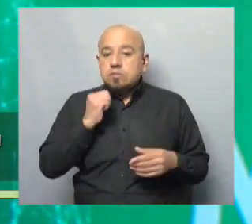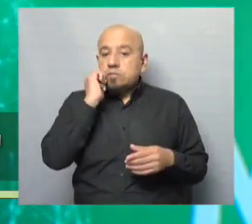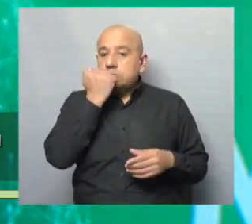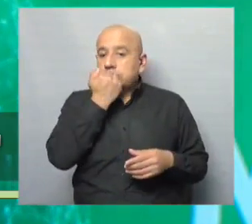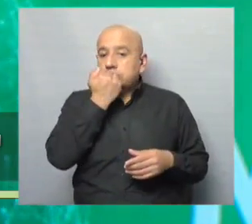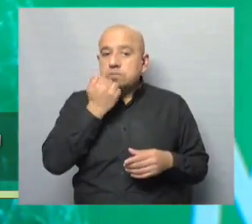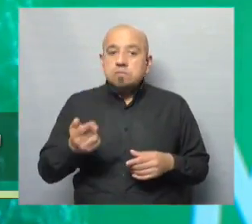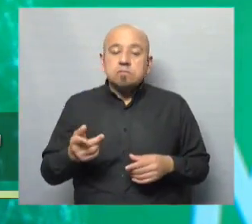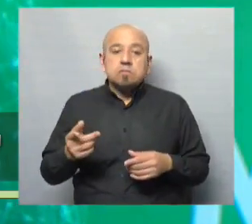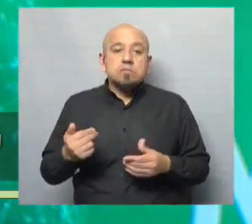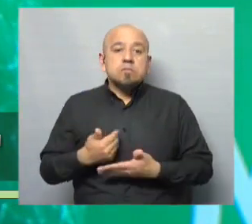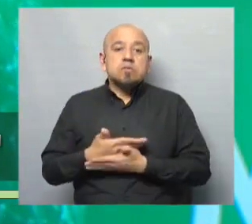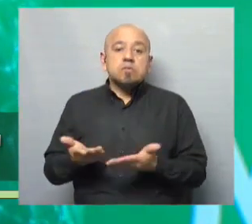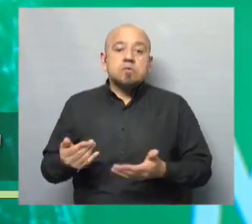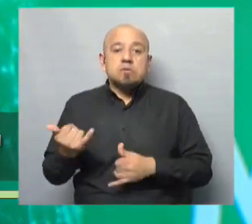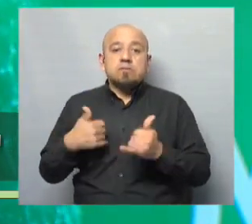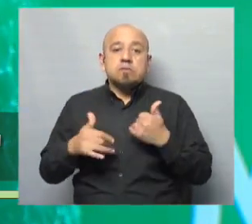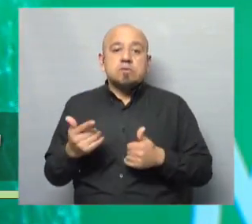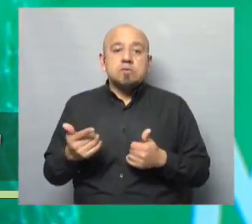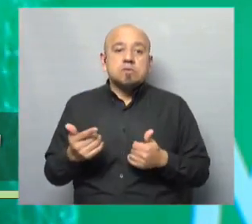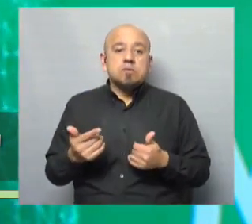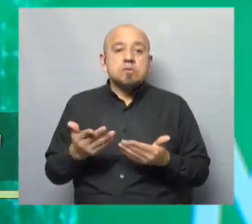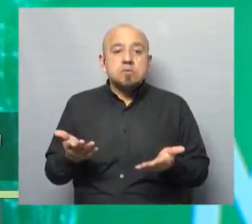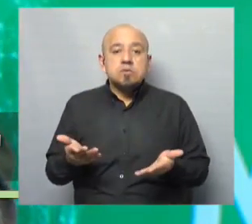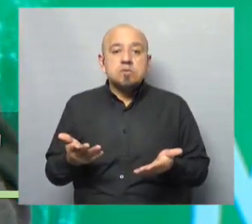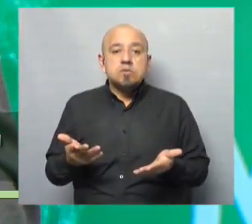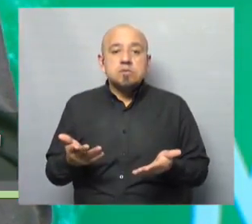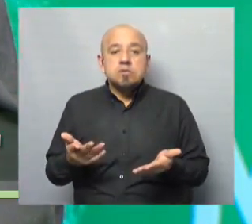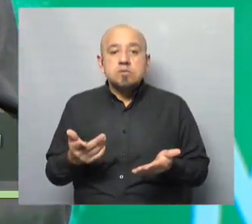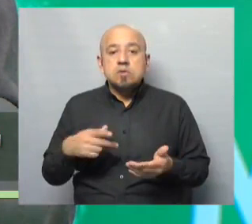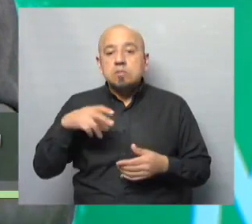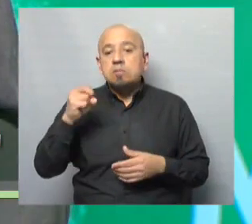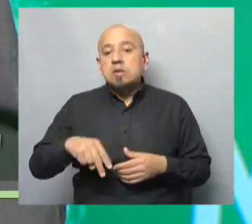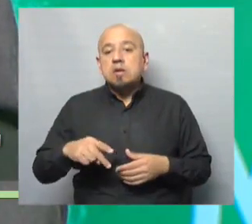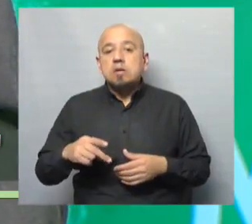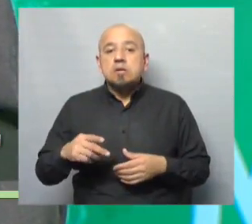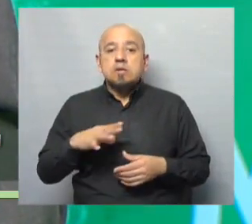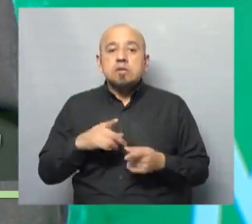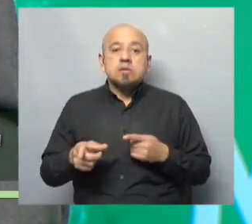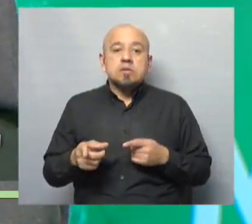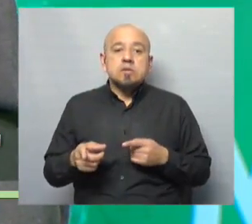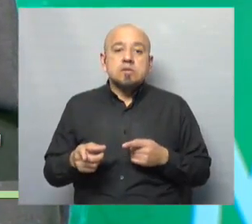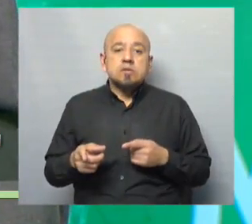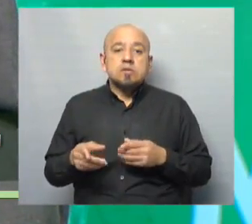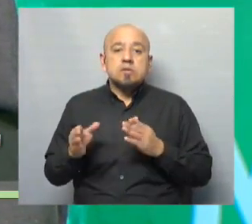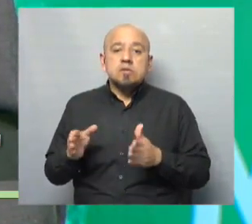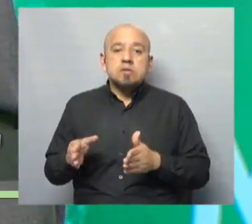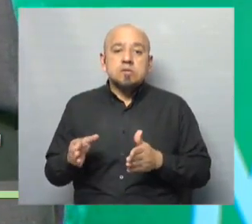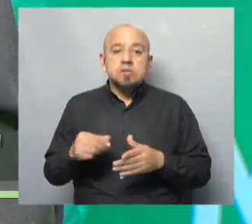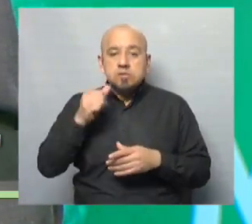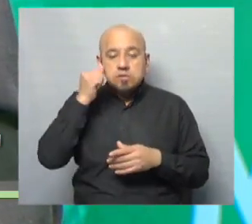mostrar algunas algunas informaciones y resulta que el plan consistía todo en concentrarse en combatir el